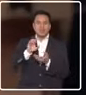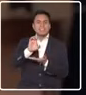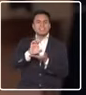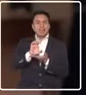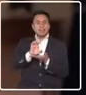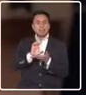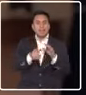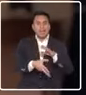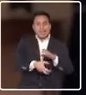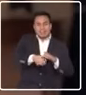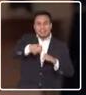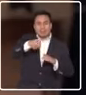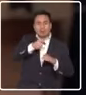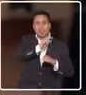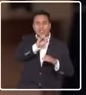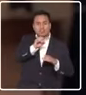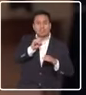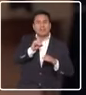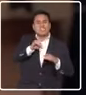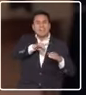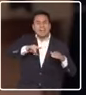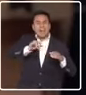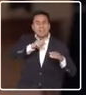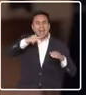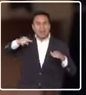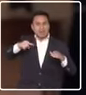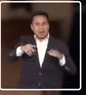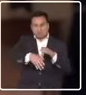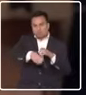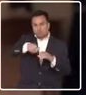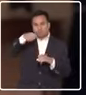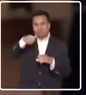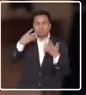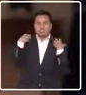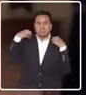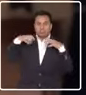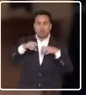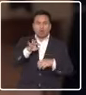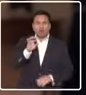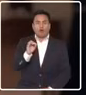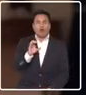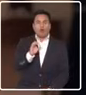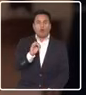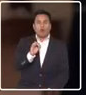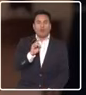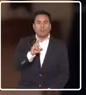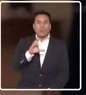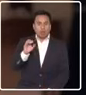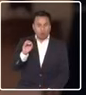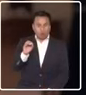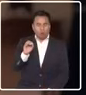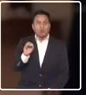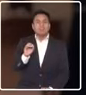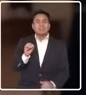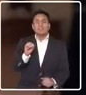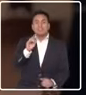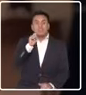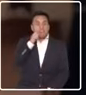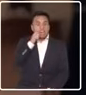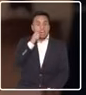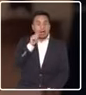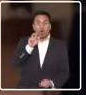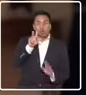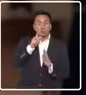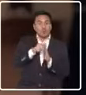del estado en la extracción del lital salar de atacama misión en corfu y codelco en tan solo